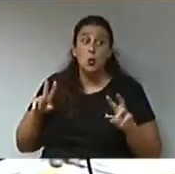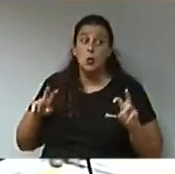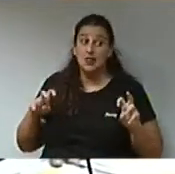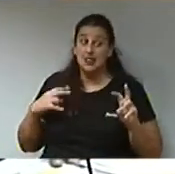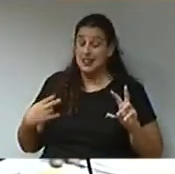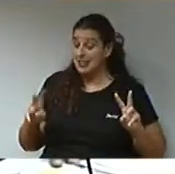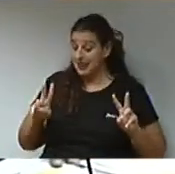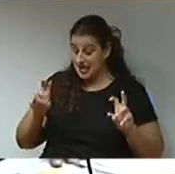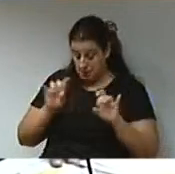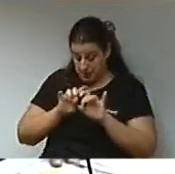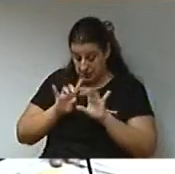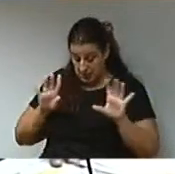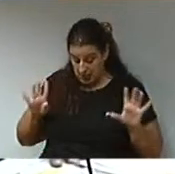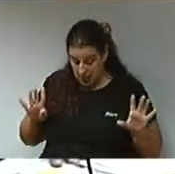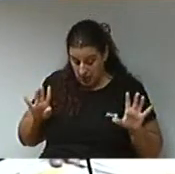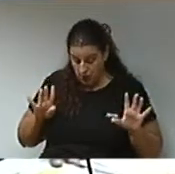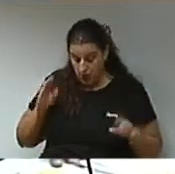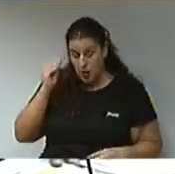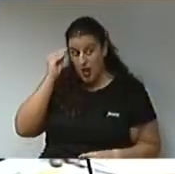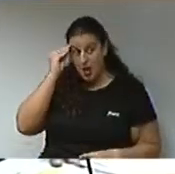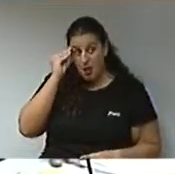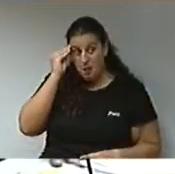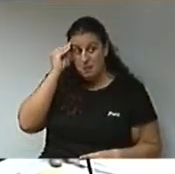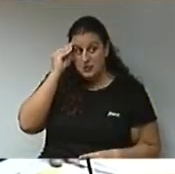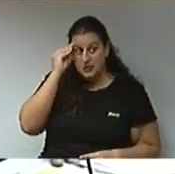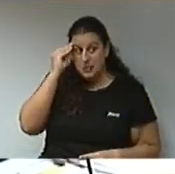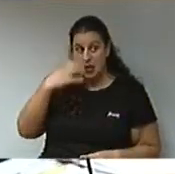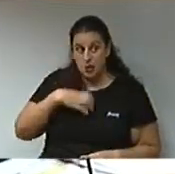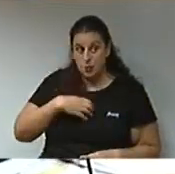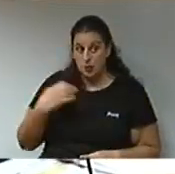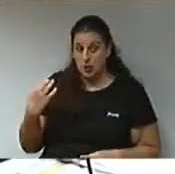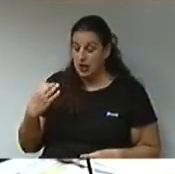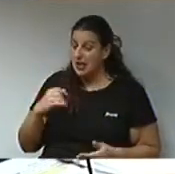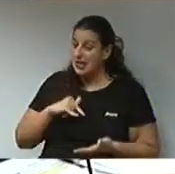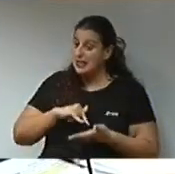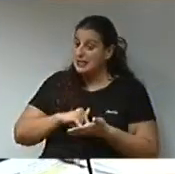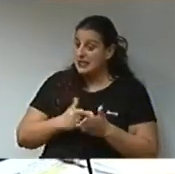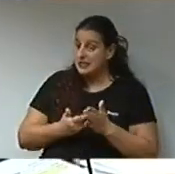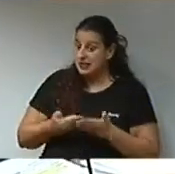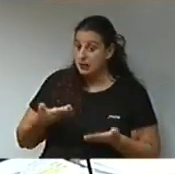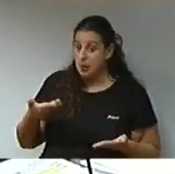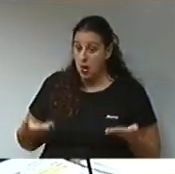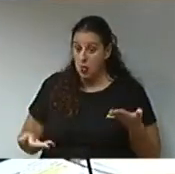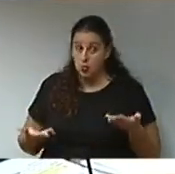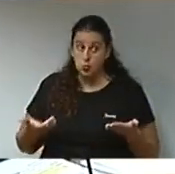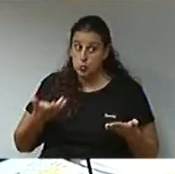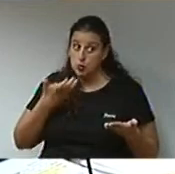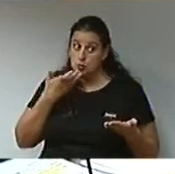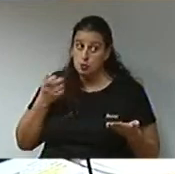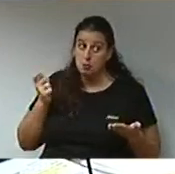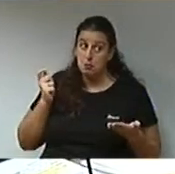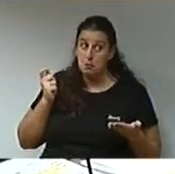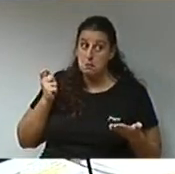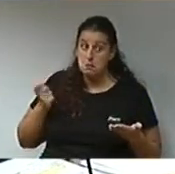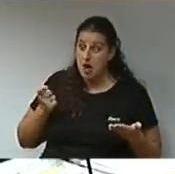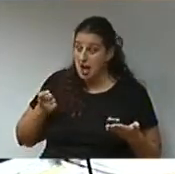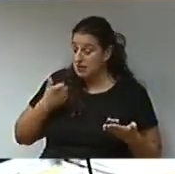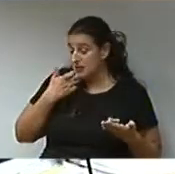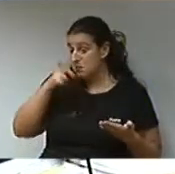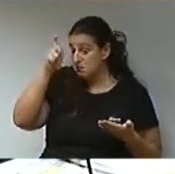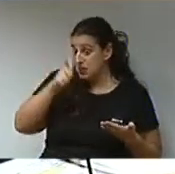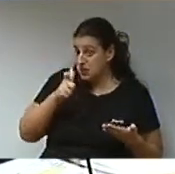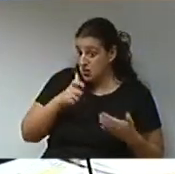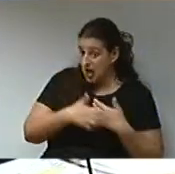clara. No se puede pensar que es justo un sistema en el que paguen más los